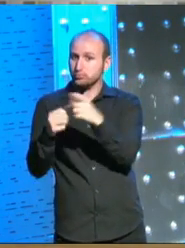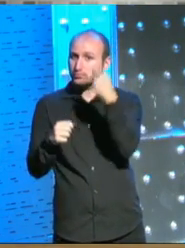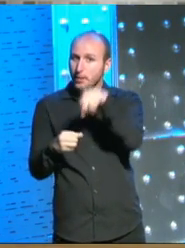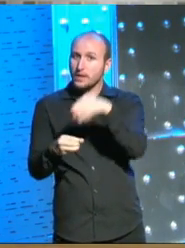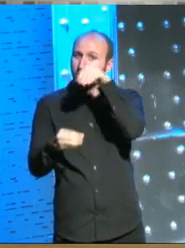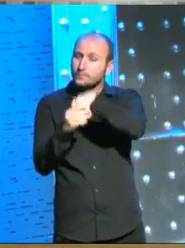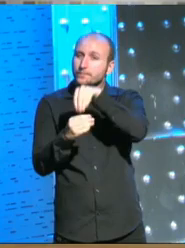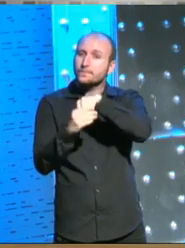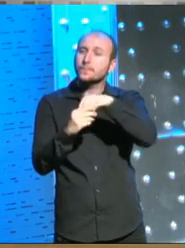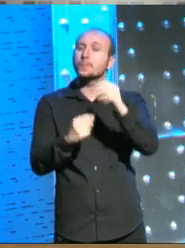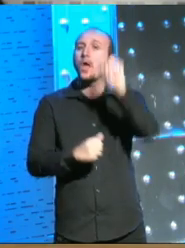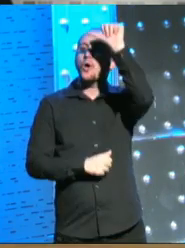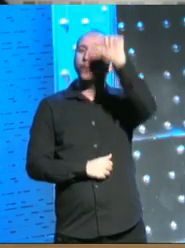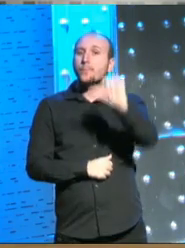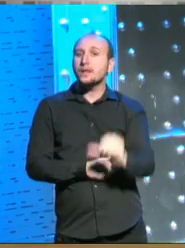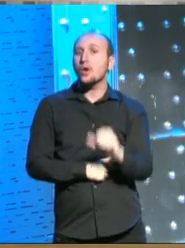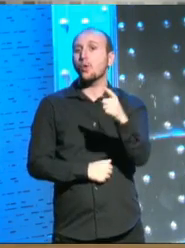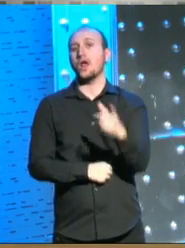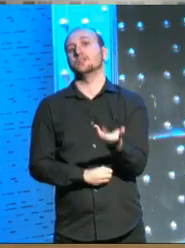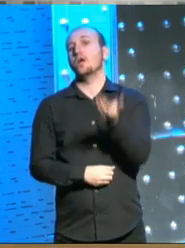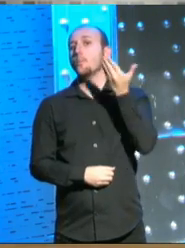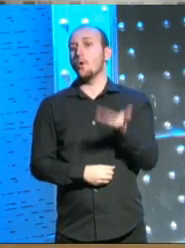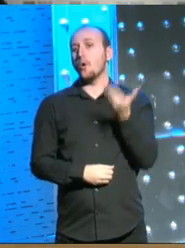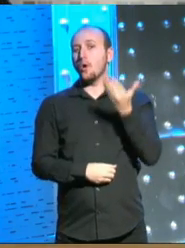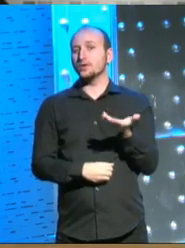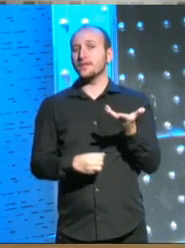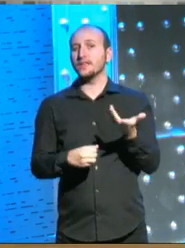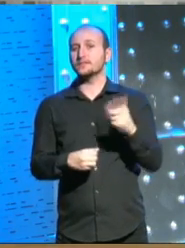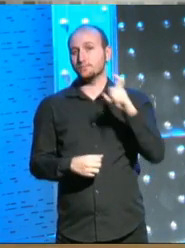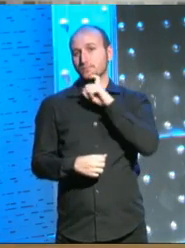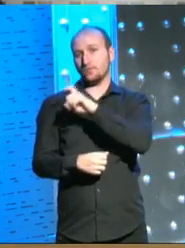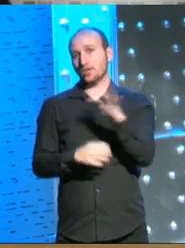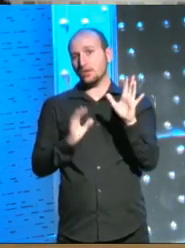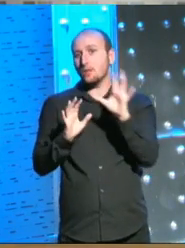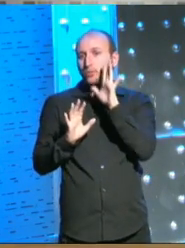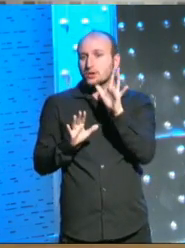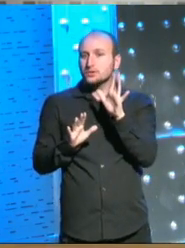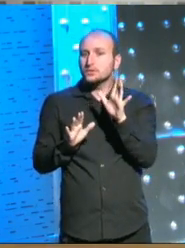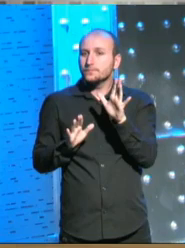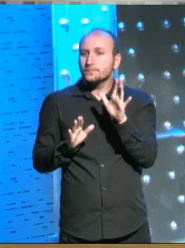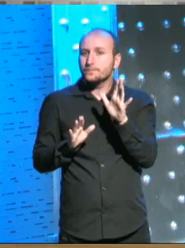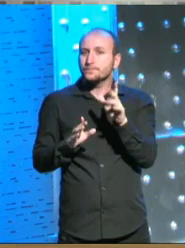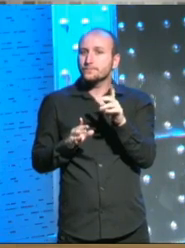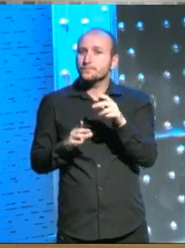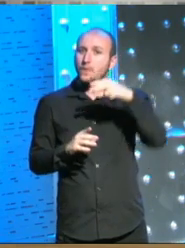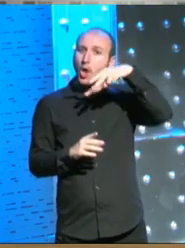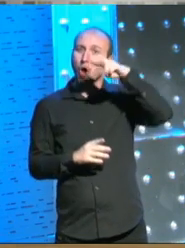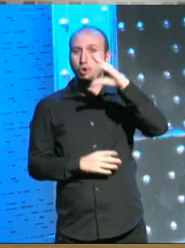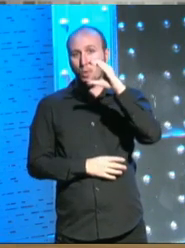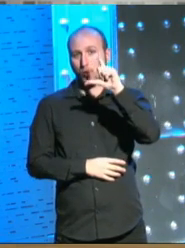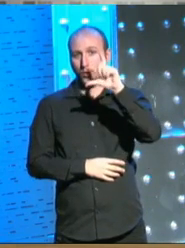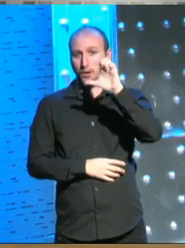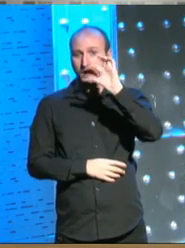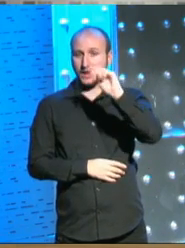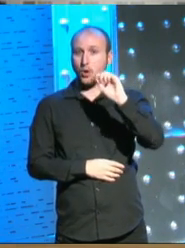Una de las películas fundacionales, o tenida por fundacional, porque hay precedentes, es Nanook el Esquimal, de Flaherty, ¿no?, del